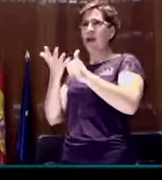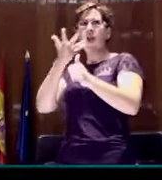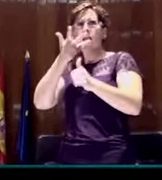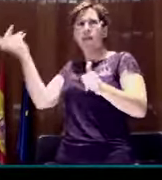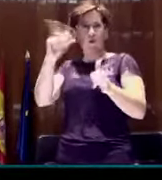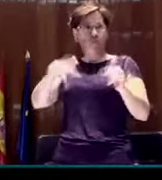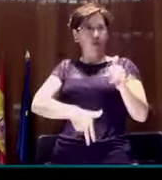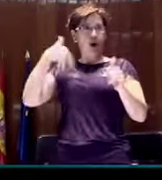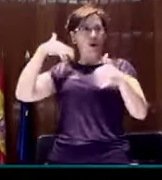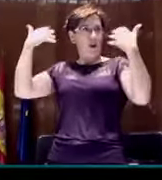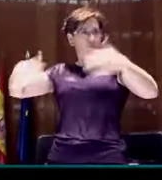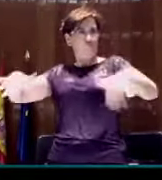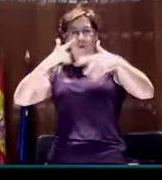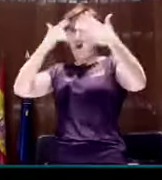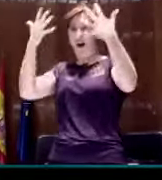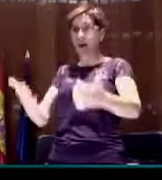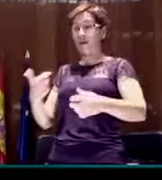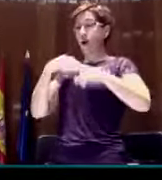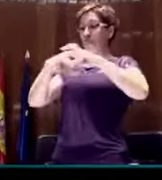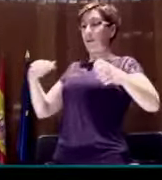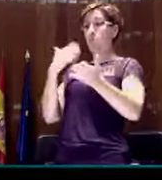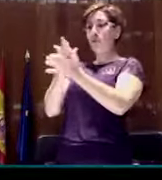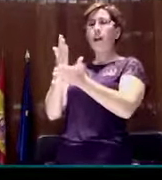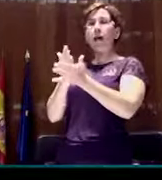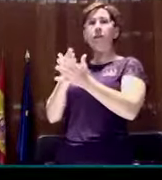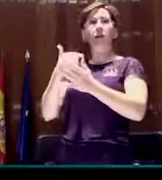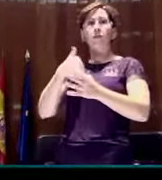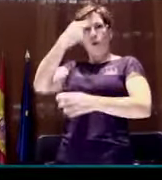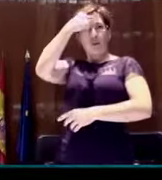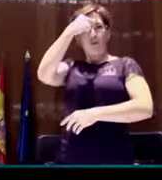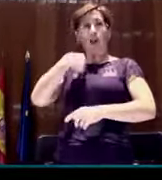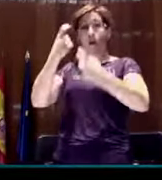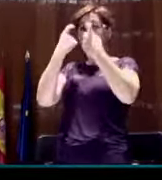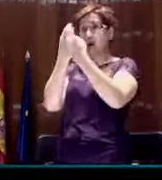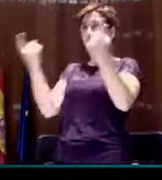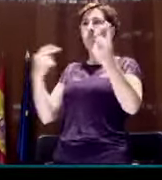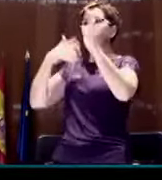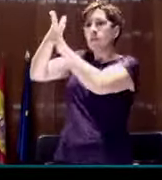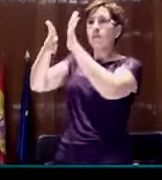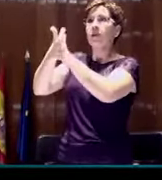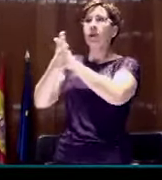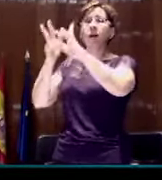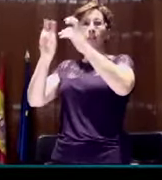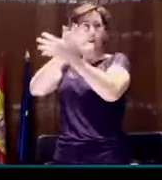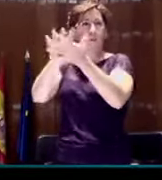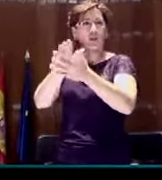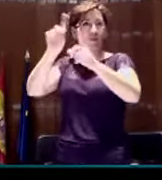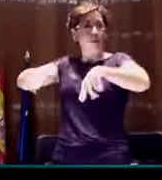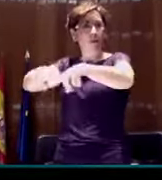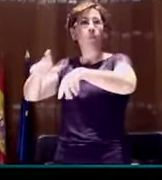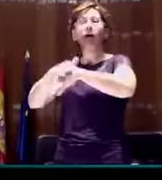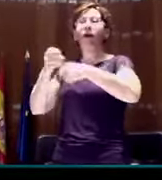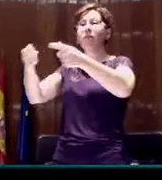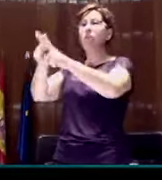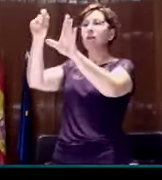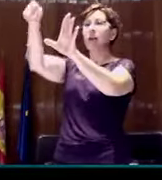a obsesionarme con estos temas, en todas mis clases hablaba de la lengua de signos, a mis alumnos, intentaba sembrar semillitas a todos sitios donde iba, que no